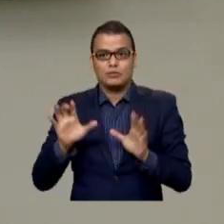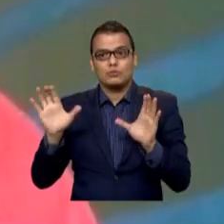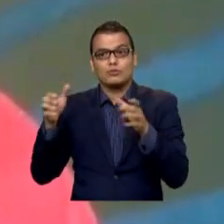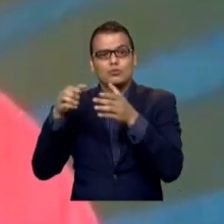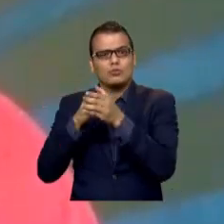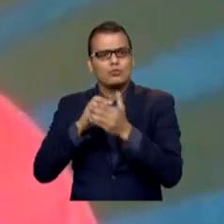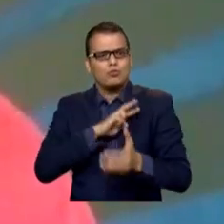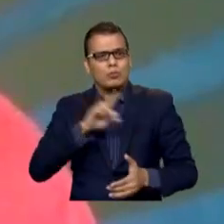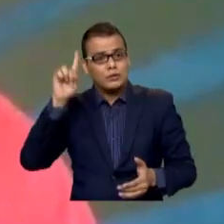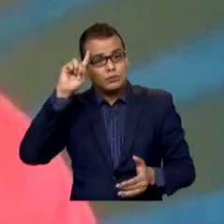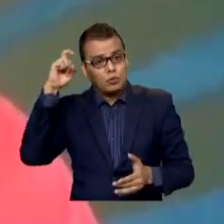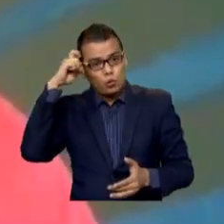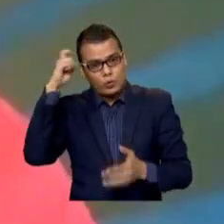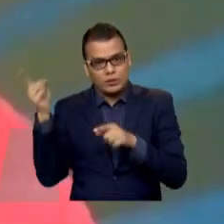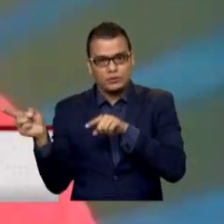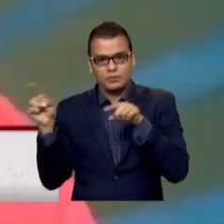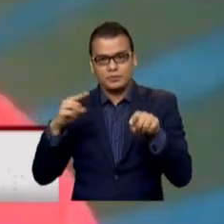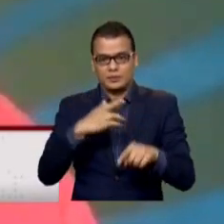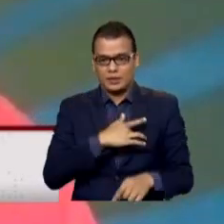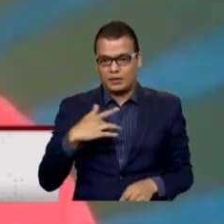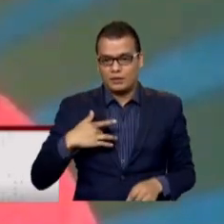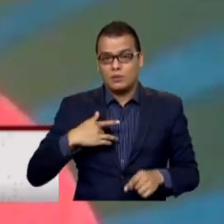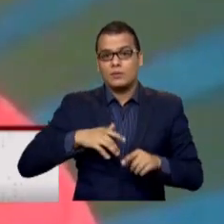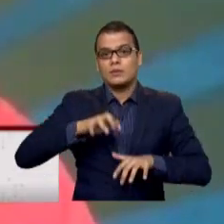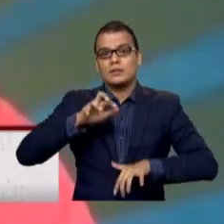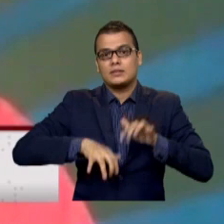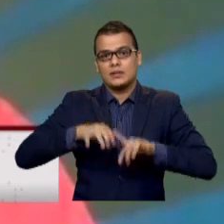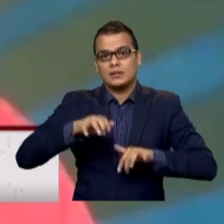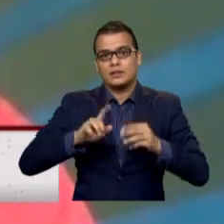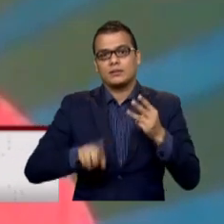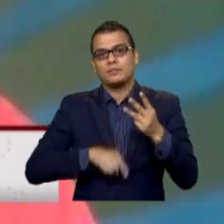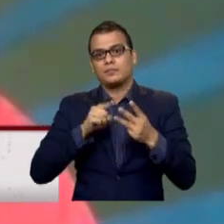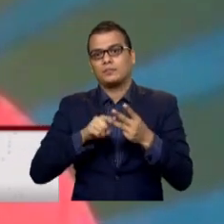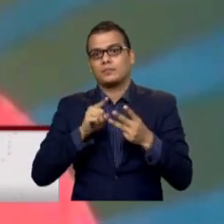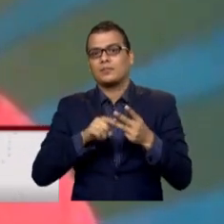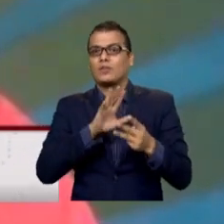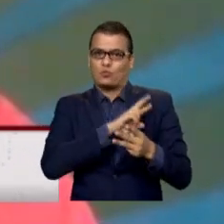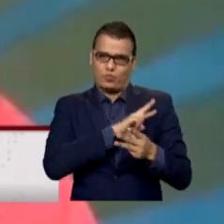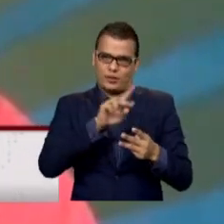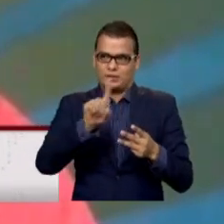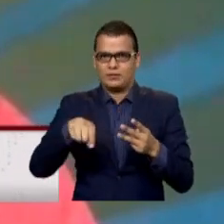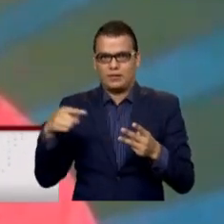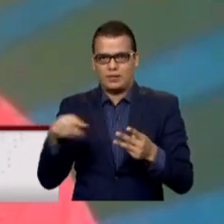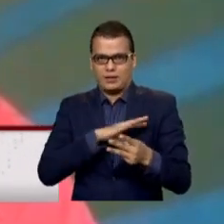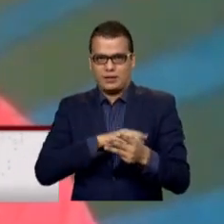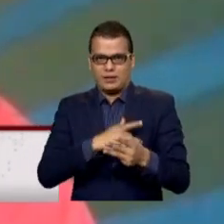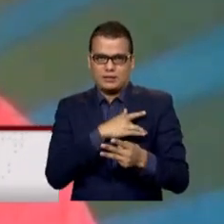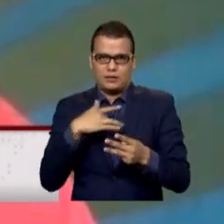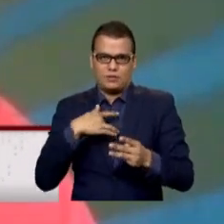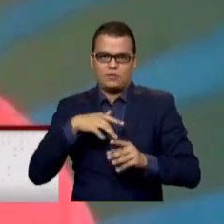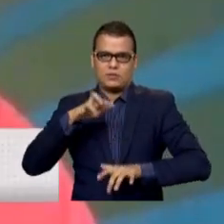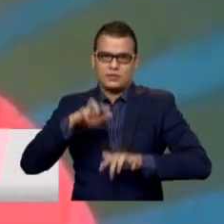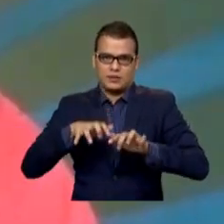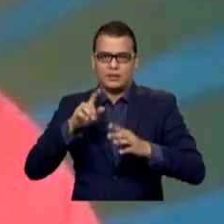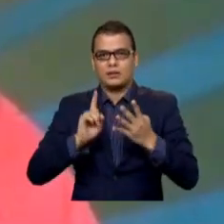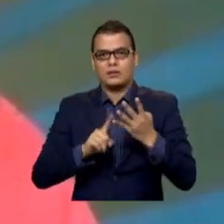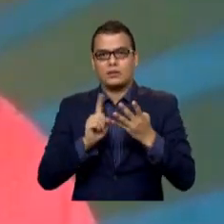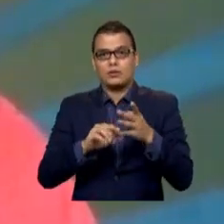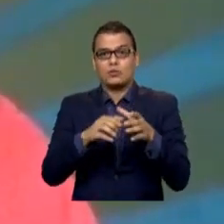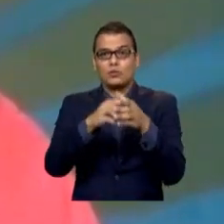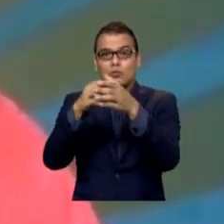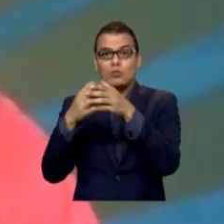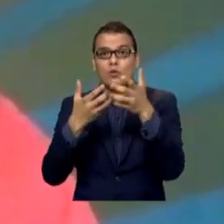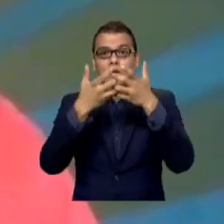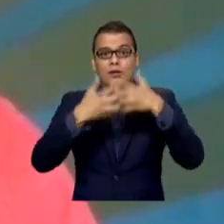gobernación, desde la Secretaría de Salud, como la Secretaría de Salud de Cali, el sector privado que puede hacer donaciones, pues